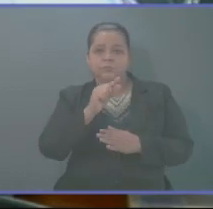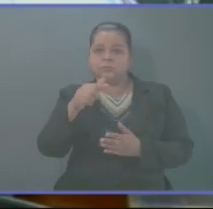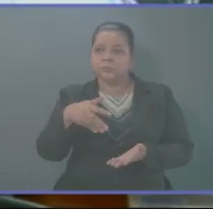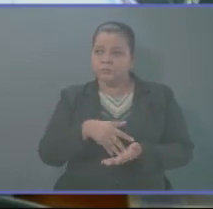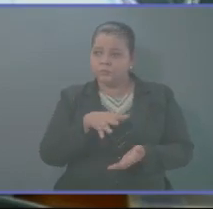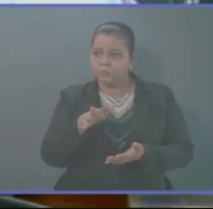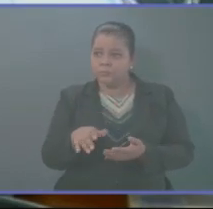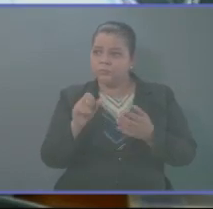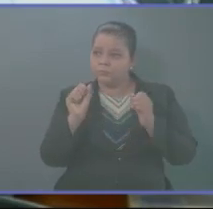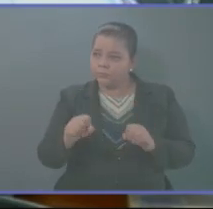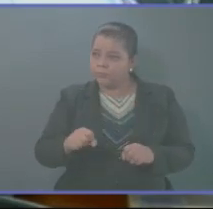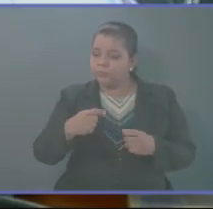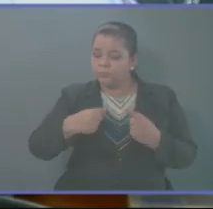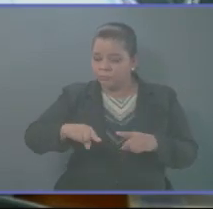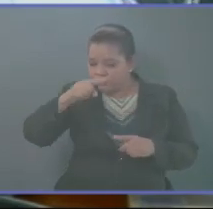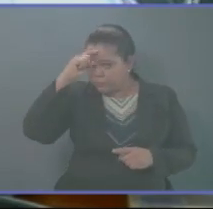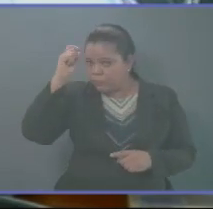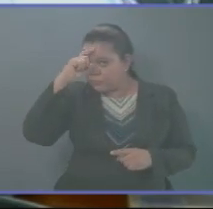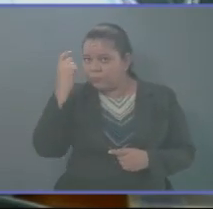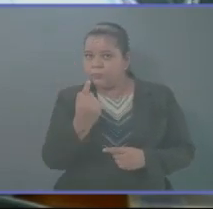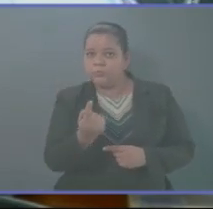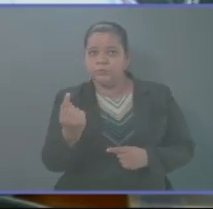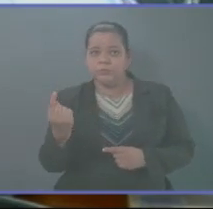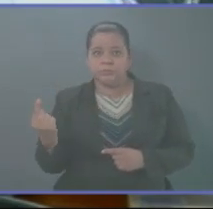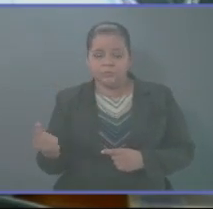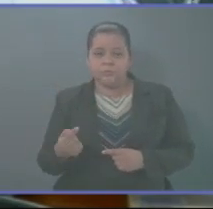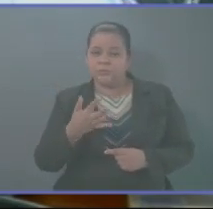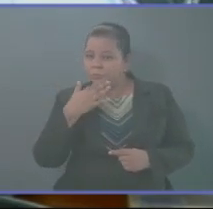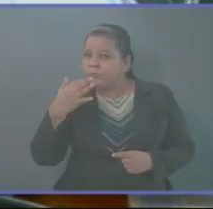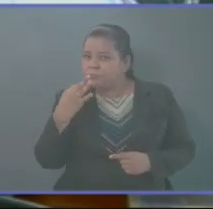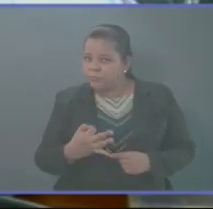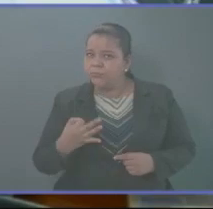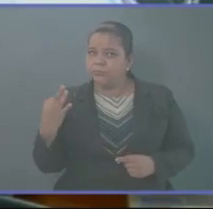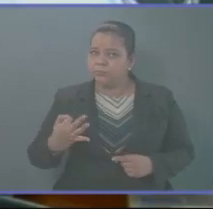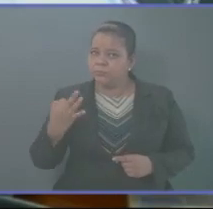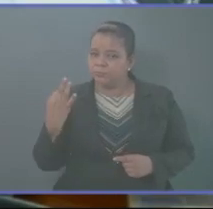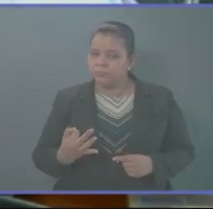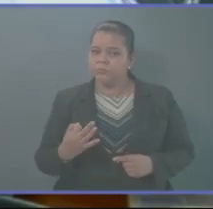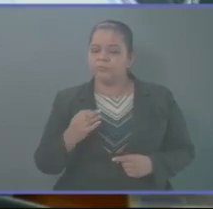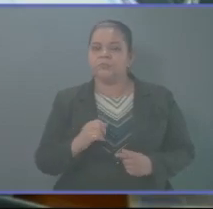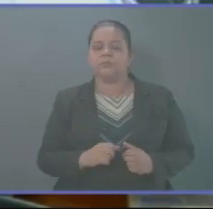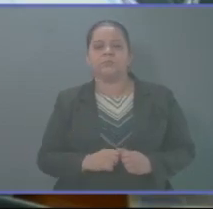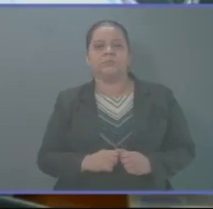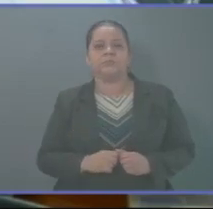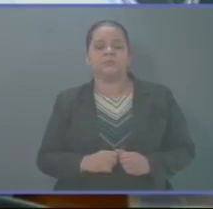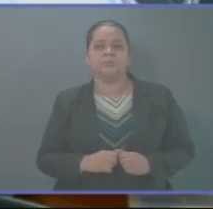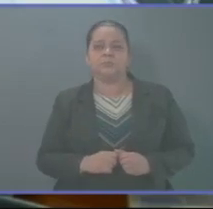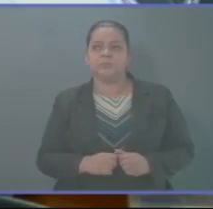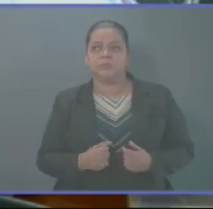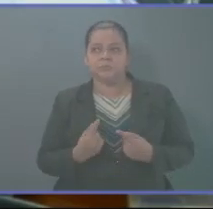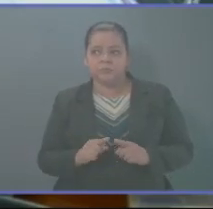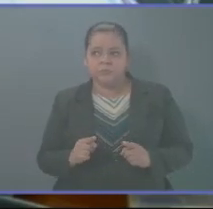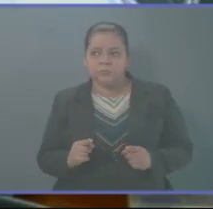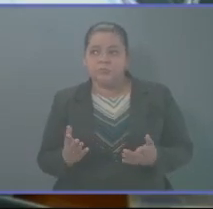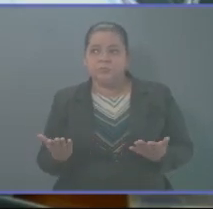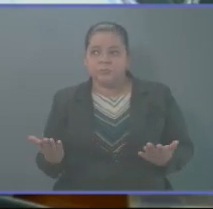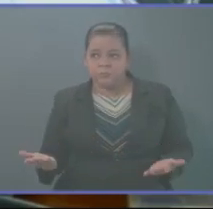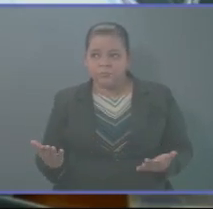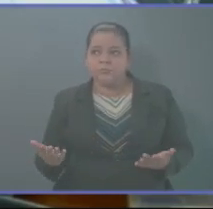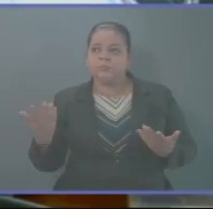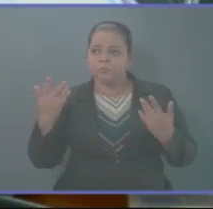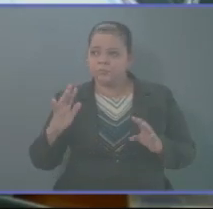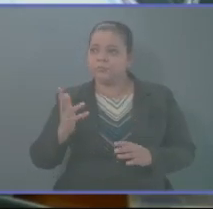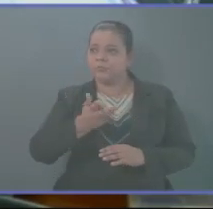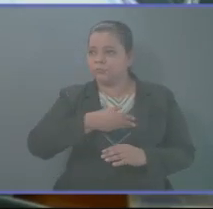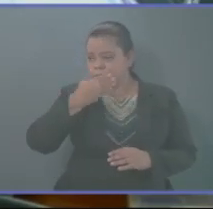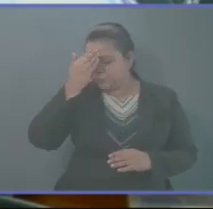únicamente laboren los trabajadores que sean indispensables en sus centros de trabajo, debido o tomando en cuenta